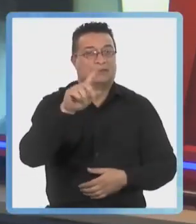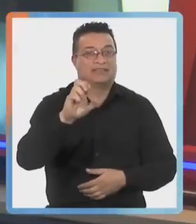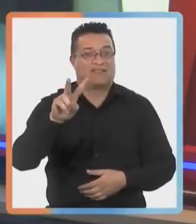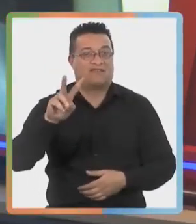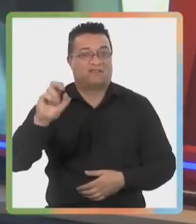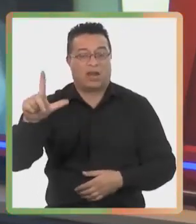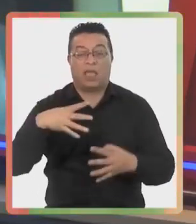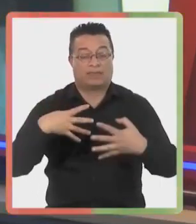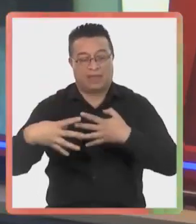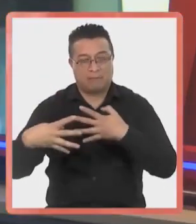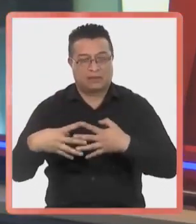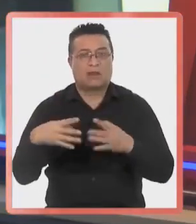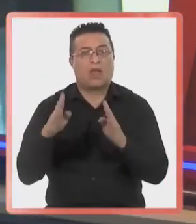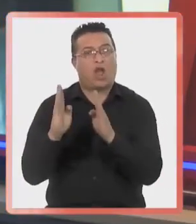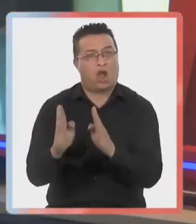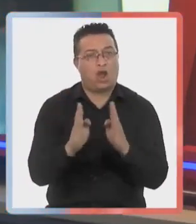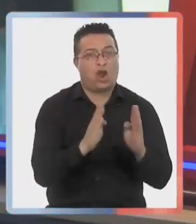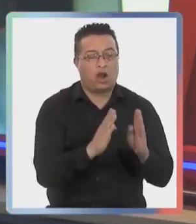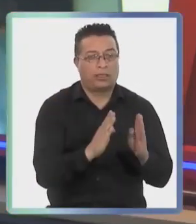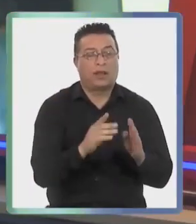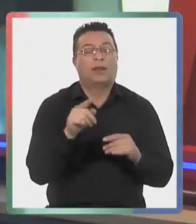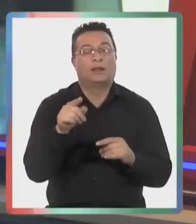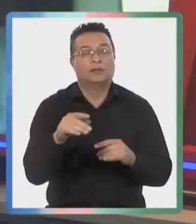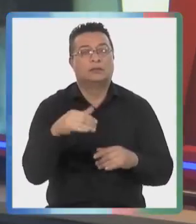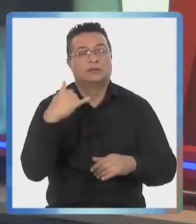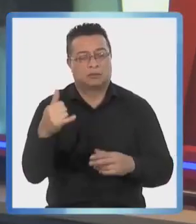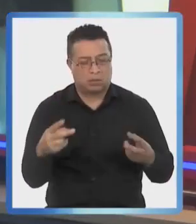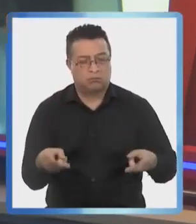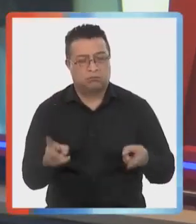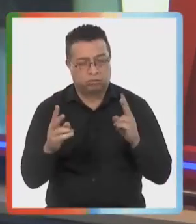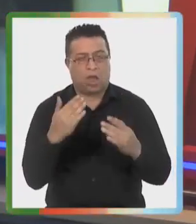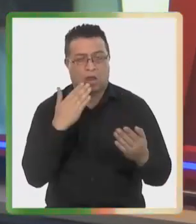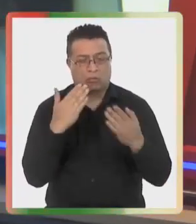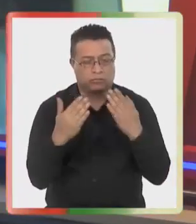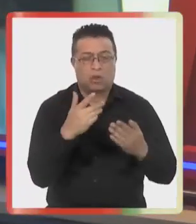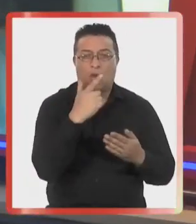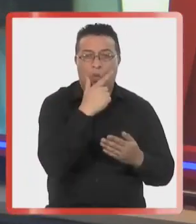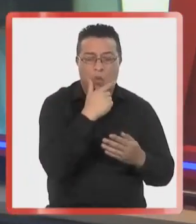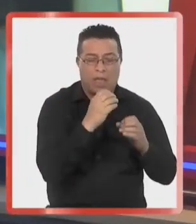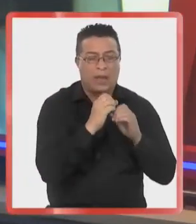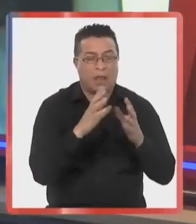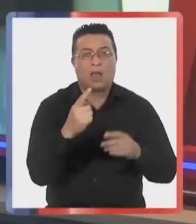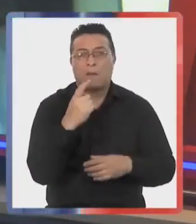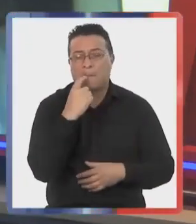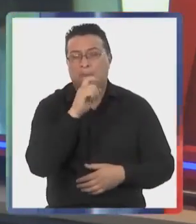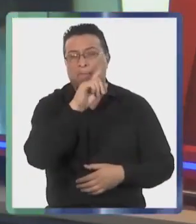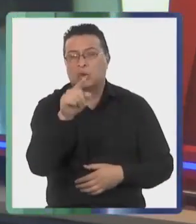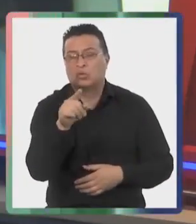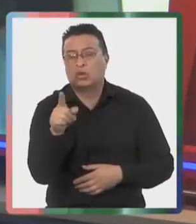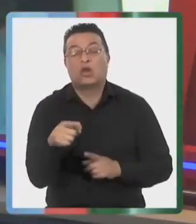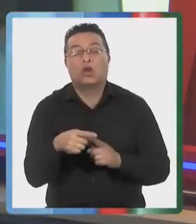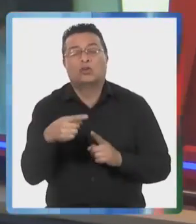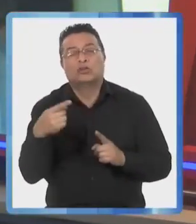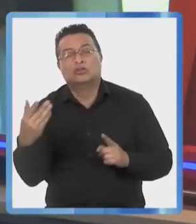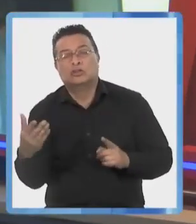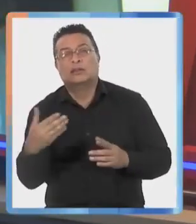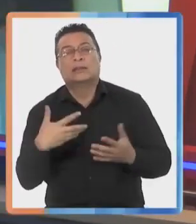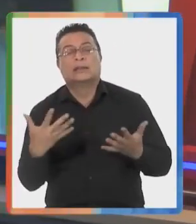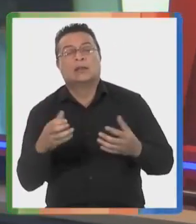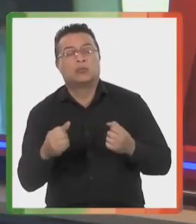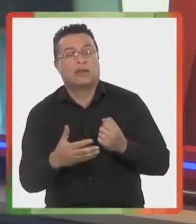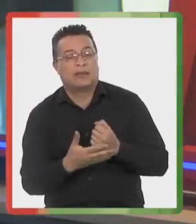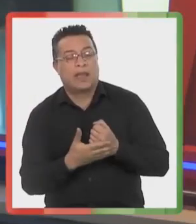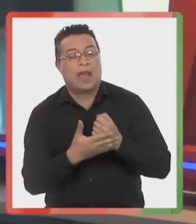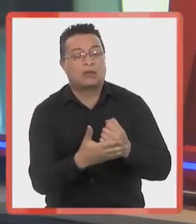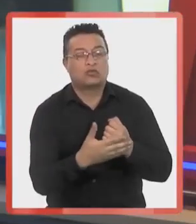electoral, a todos por la transparencia, por el orden, por estar siempre dispuestos a conversar y aclarar las dudas. Pero le pregunto desde la otra vereda, ¿en qué